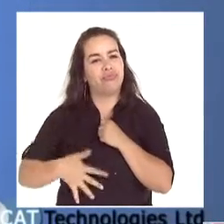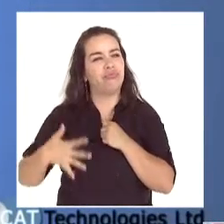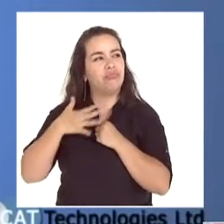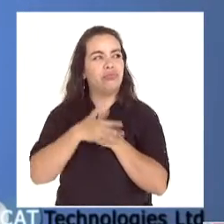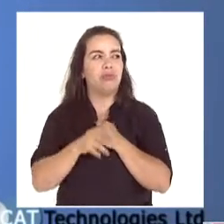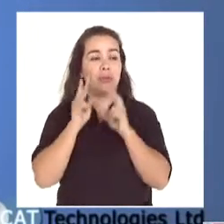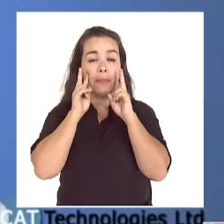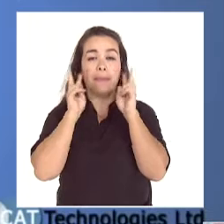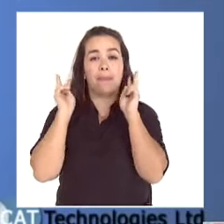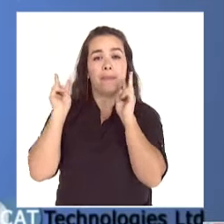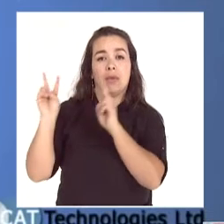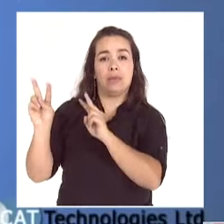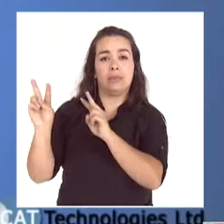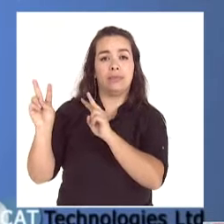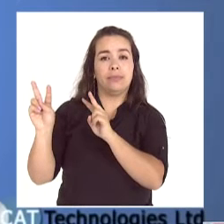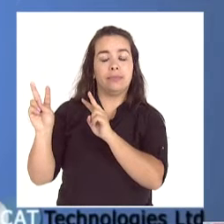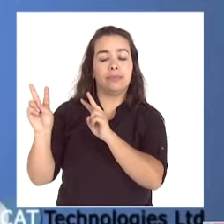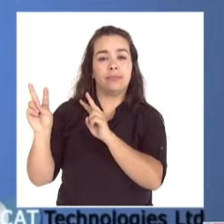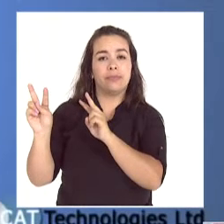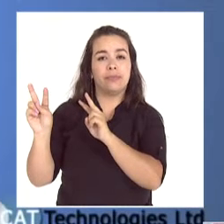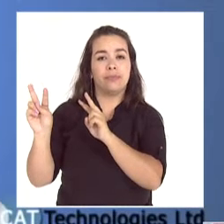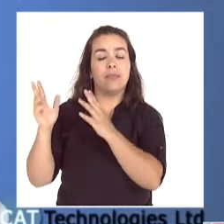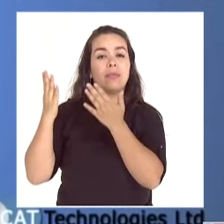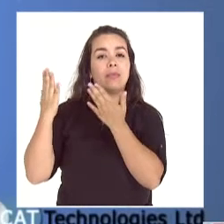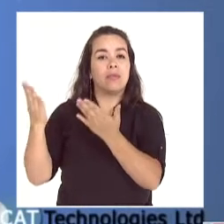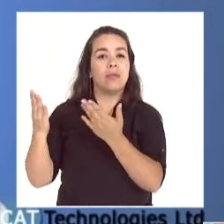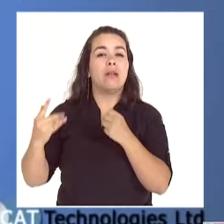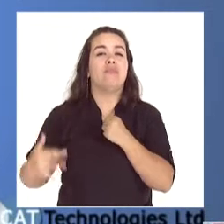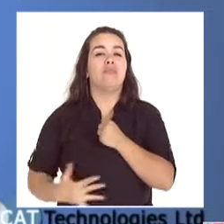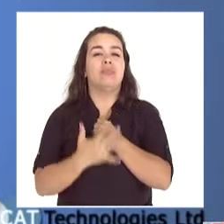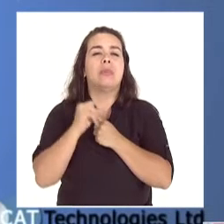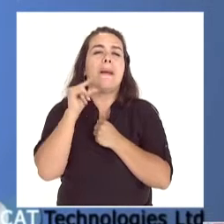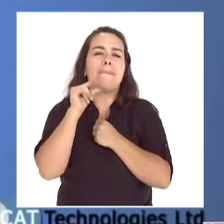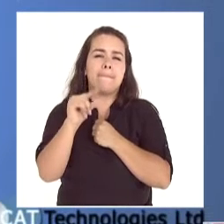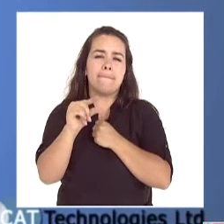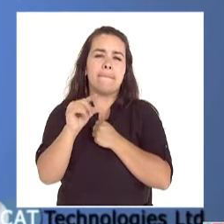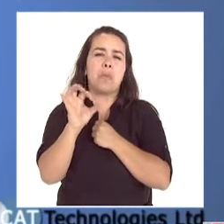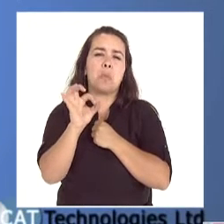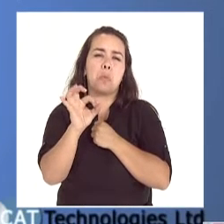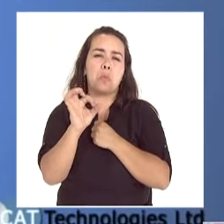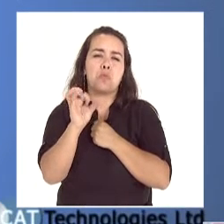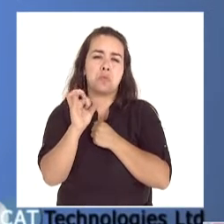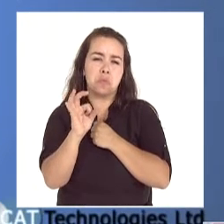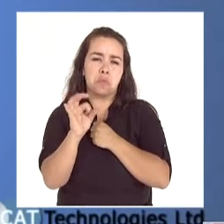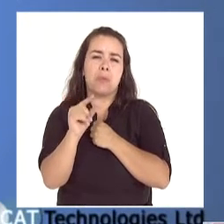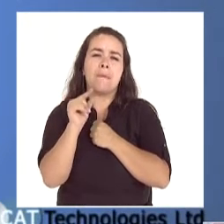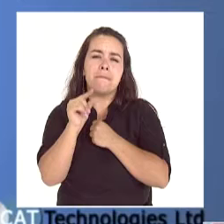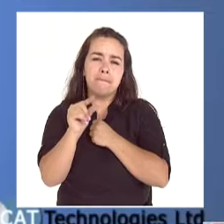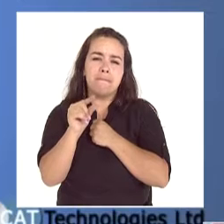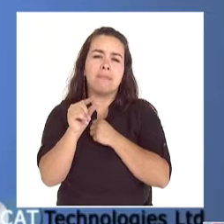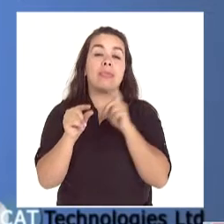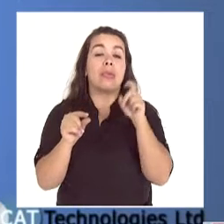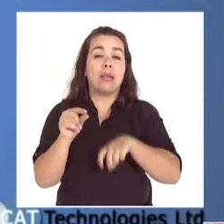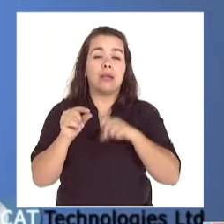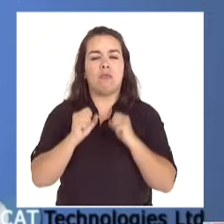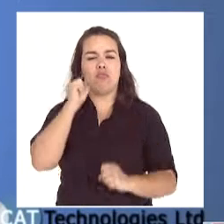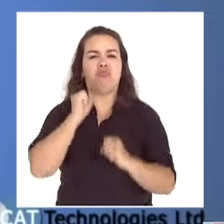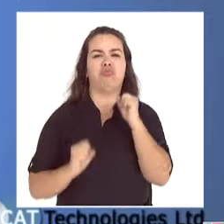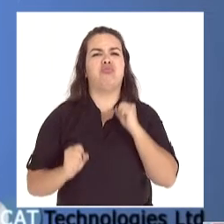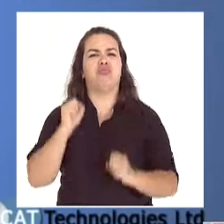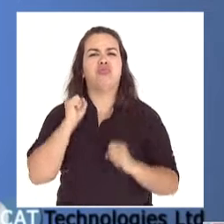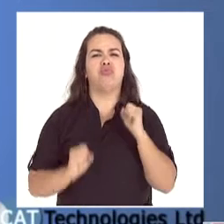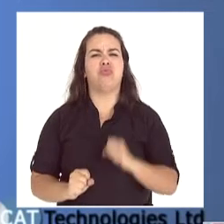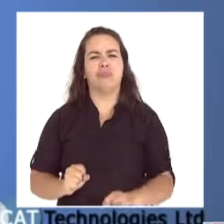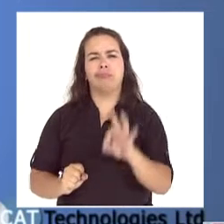ven ustedes en este gráfico, son arterias de mucho menor calibre, por lo tanto necesitan movimientos muy